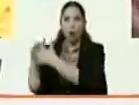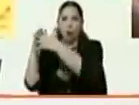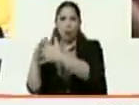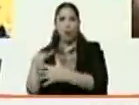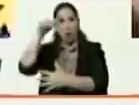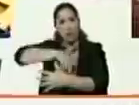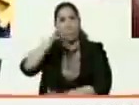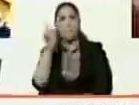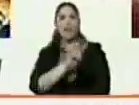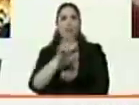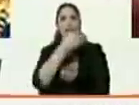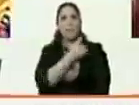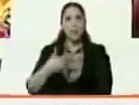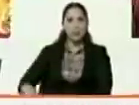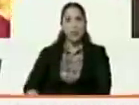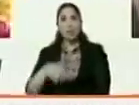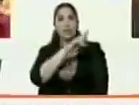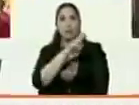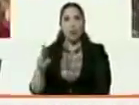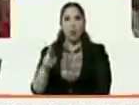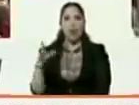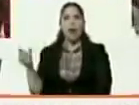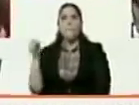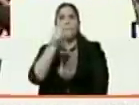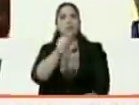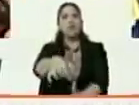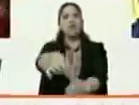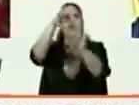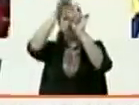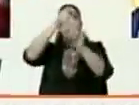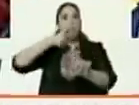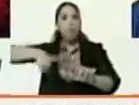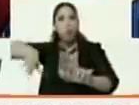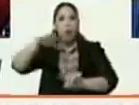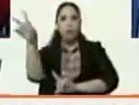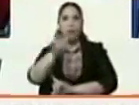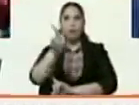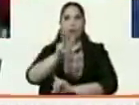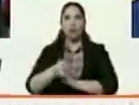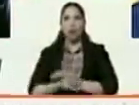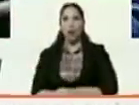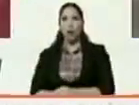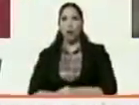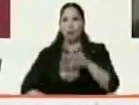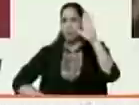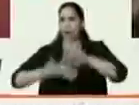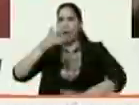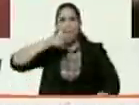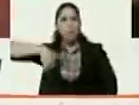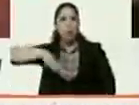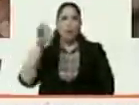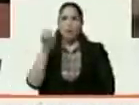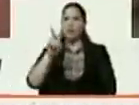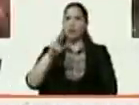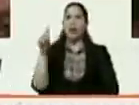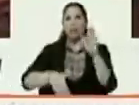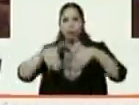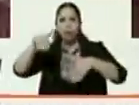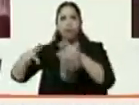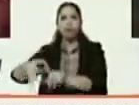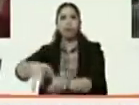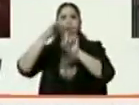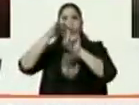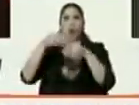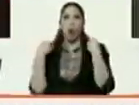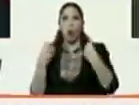En Venezuela el presidente de la República lo elige el pueblo de Venezuela. Sale el pueblo de Venezuela a elegirlo y ya eligió